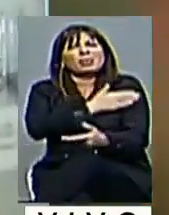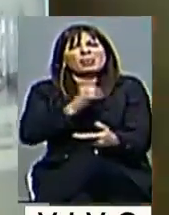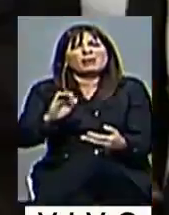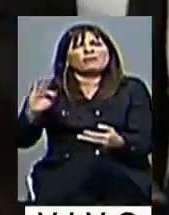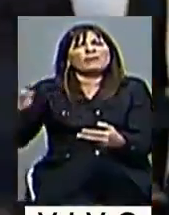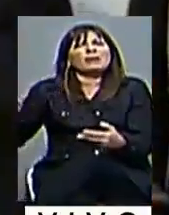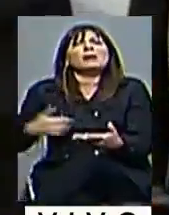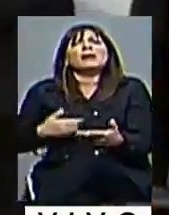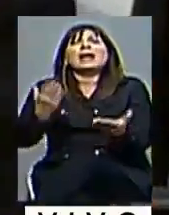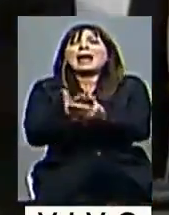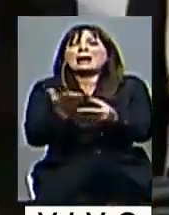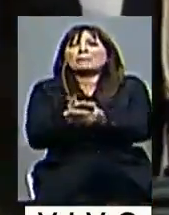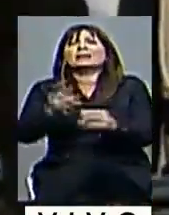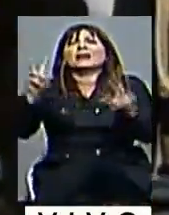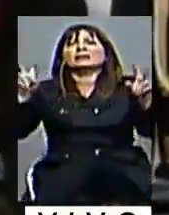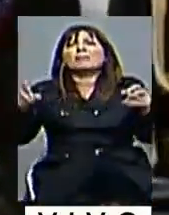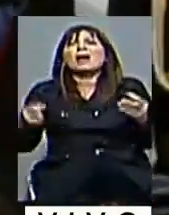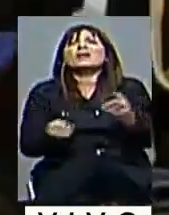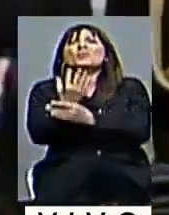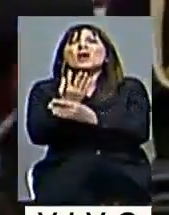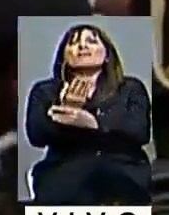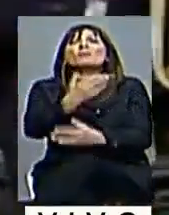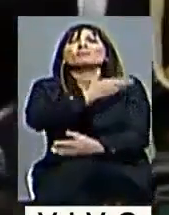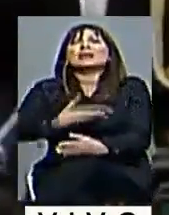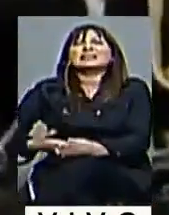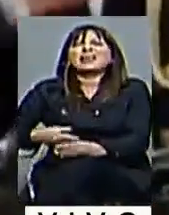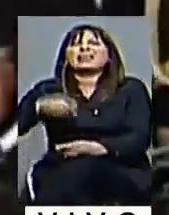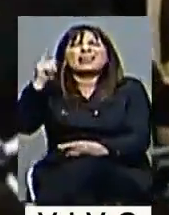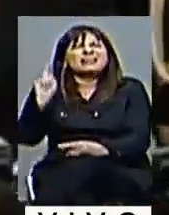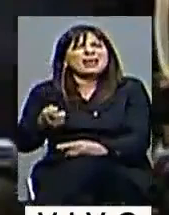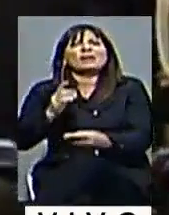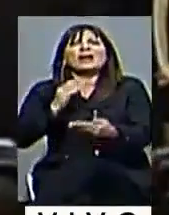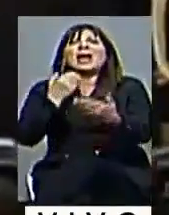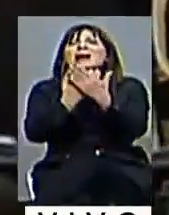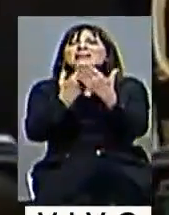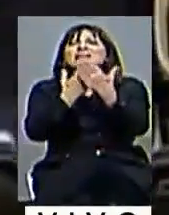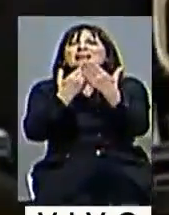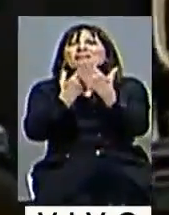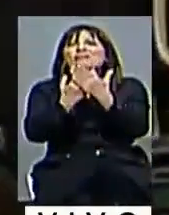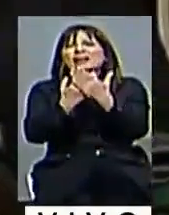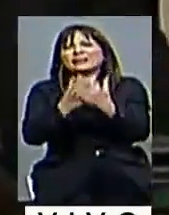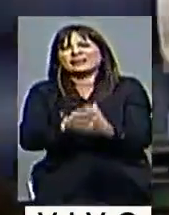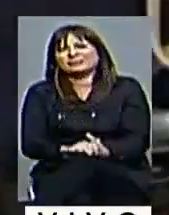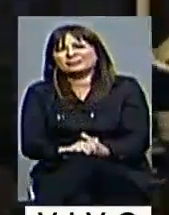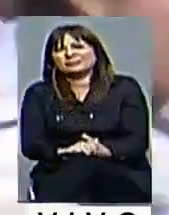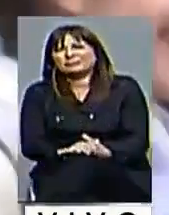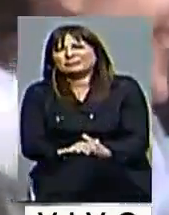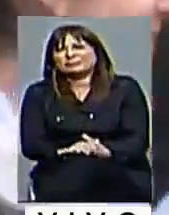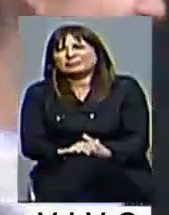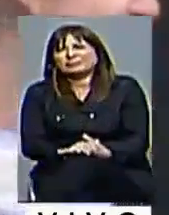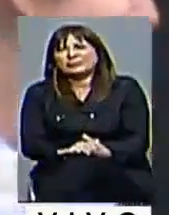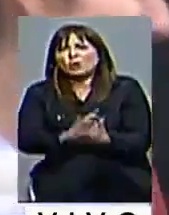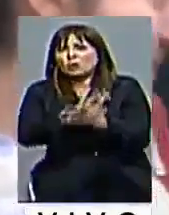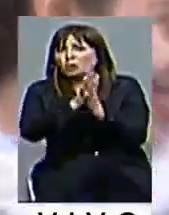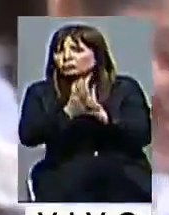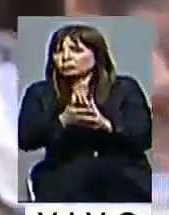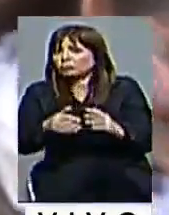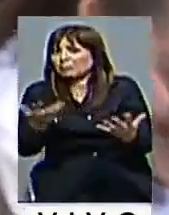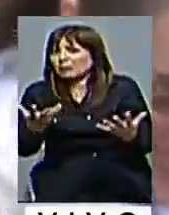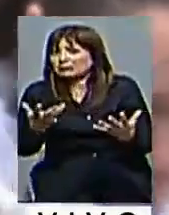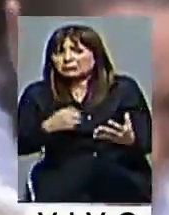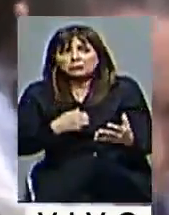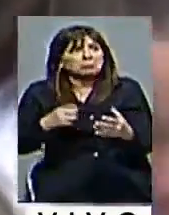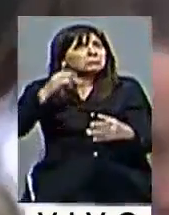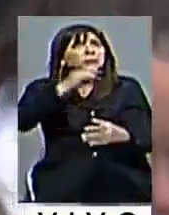carpeta y ante los cuales el nuevo mandatario electo deberá hacer frente tan pronto se ciña la piocha de O'Higgins. Con todo, parece asomar un